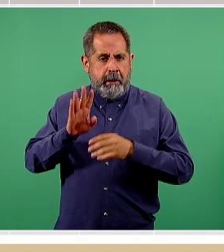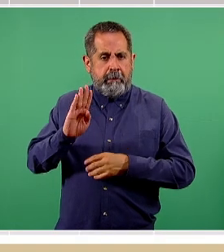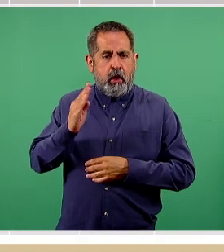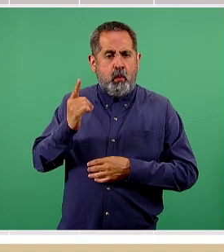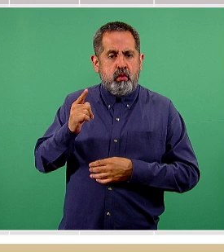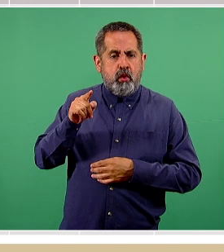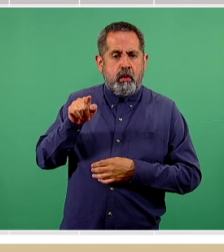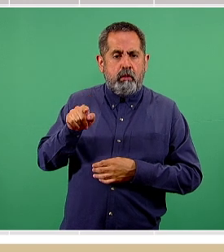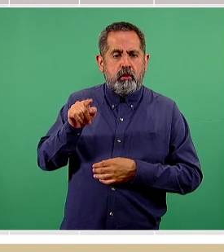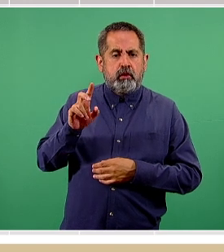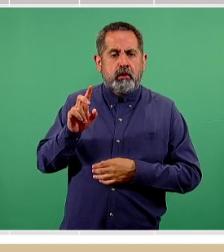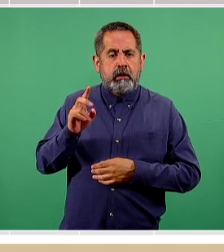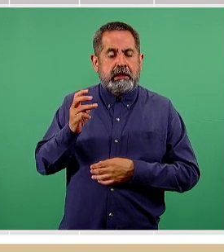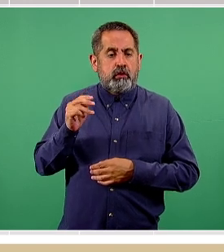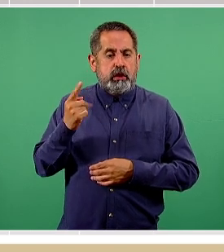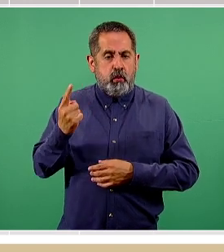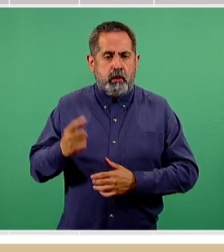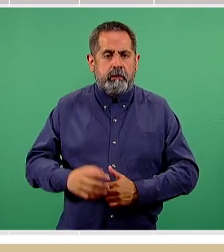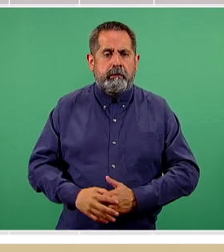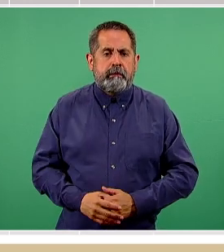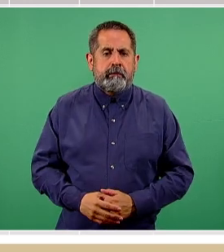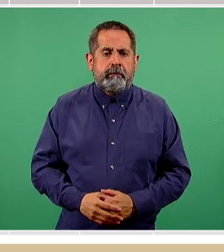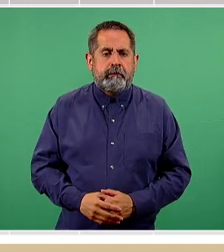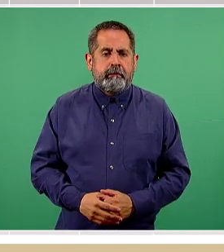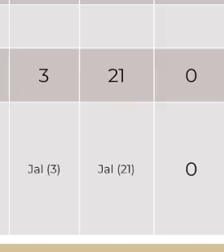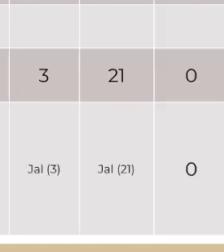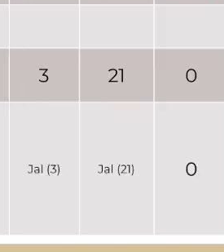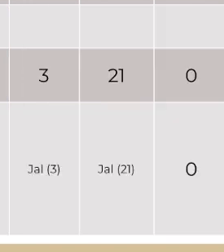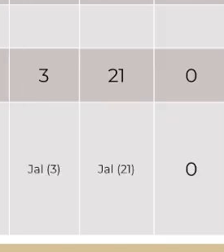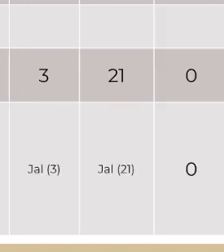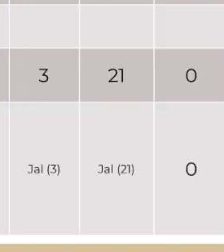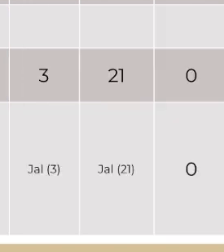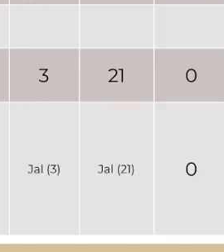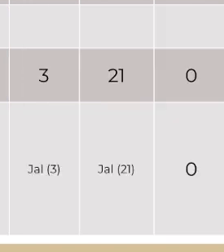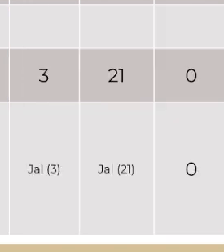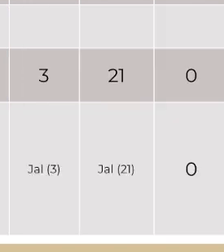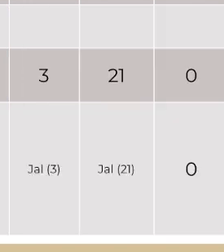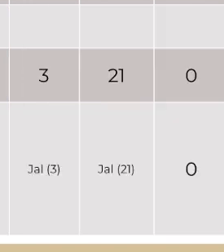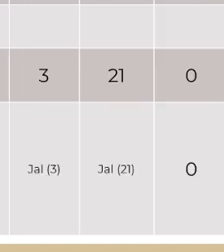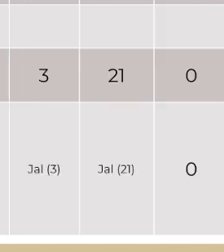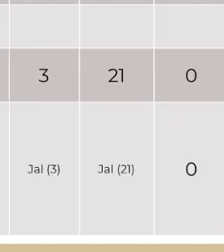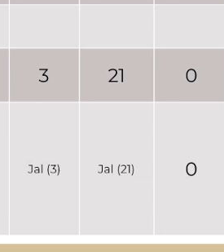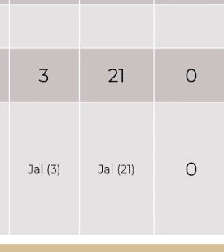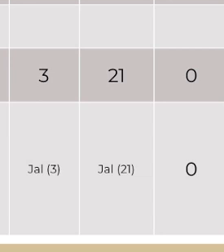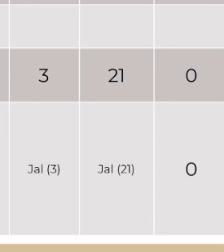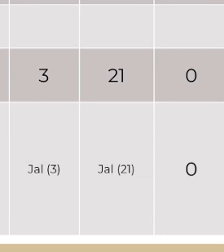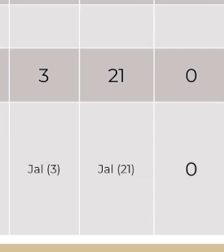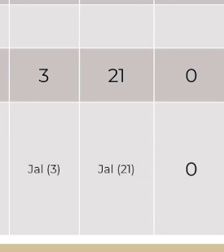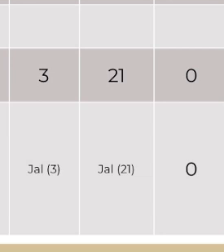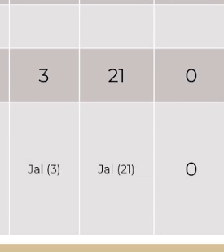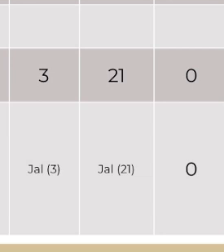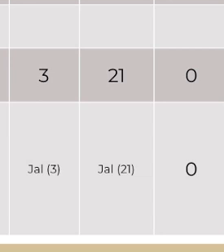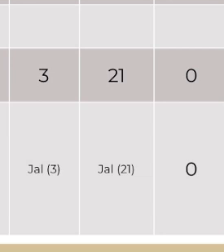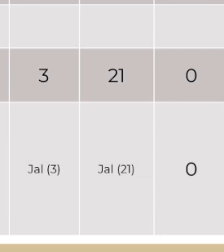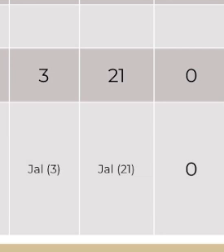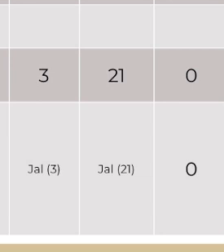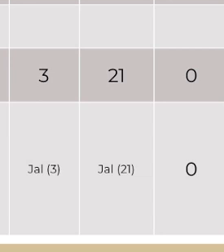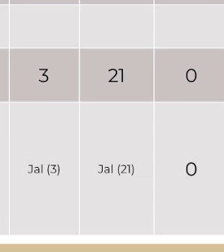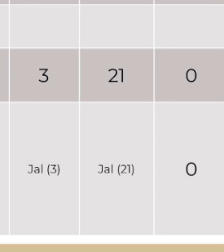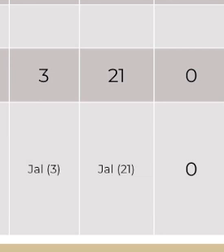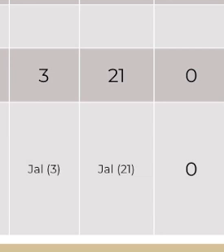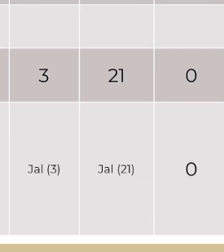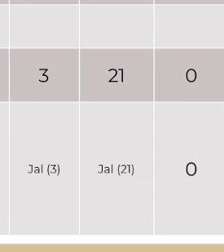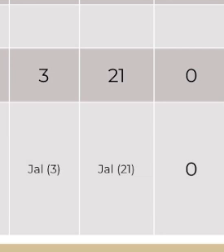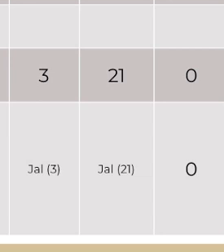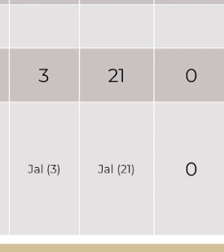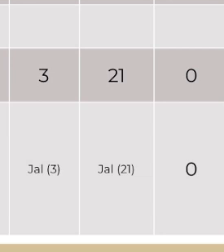en Sudáfrica, en donde el día de ayer precisamente se realizan las primeras identificaciones de esta variante en el